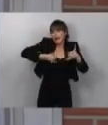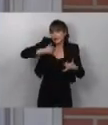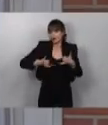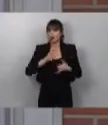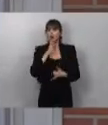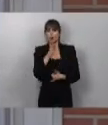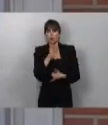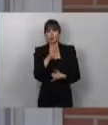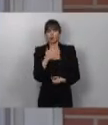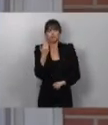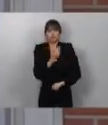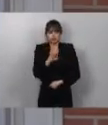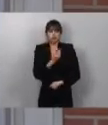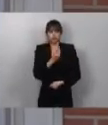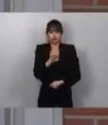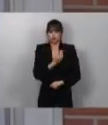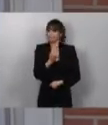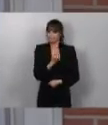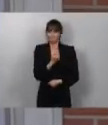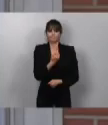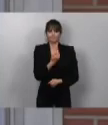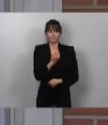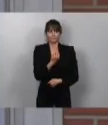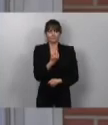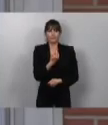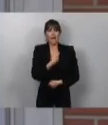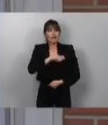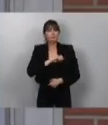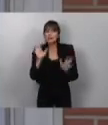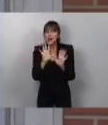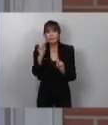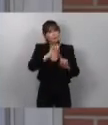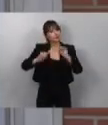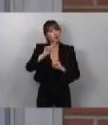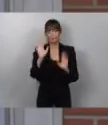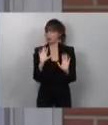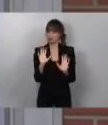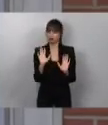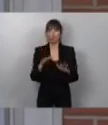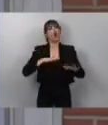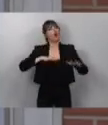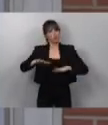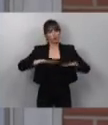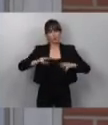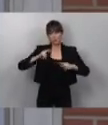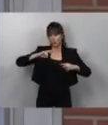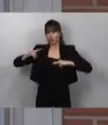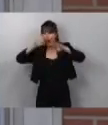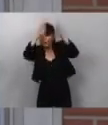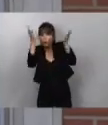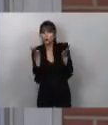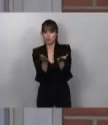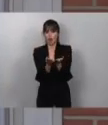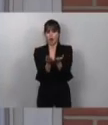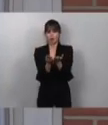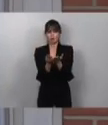comportamiento absolutamente ejemplar que no se tira el fango él es el que ha pedido que que eso que eso se evite y eh Como digo